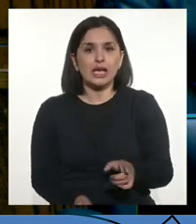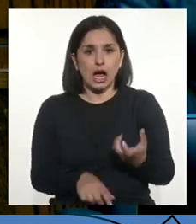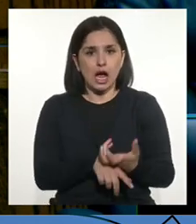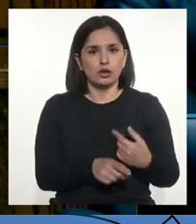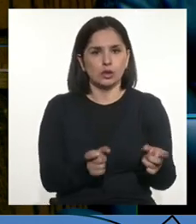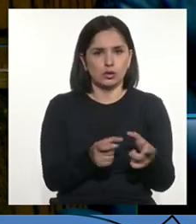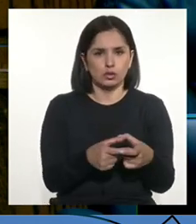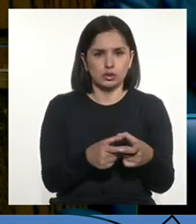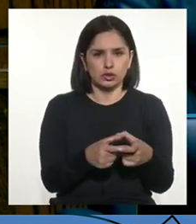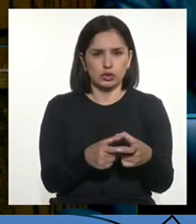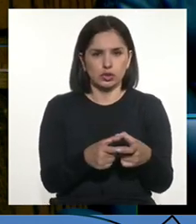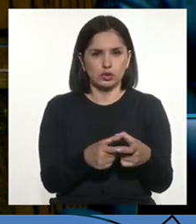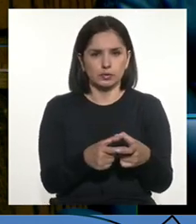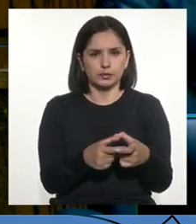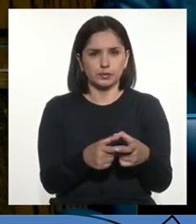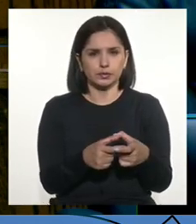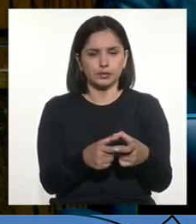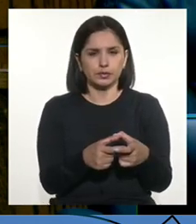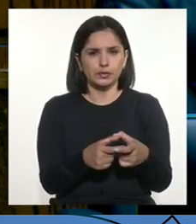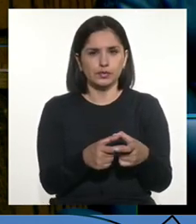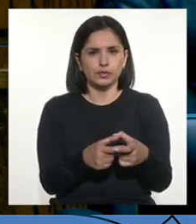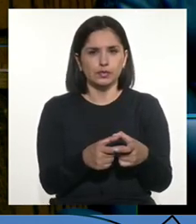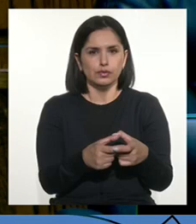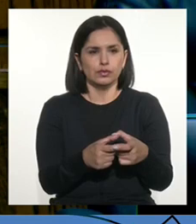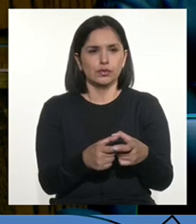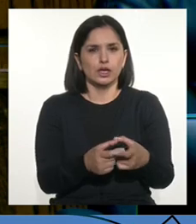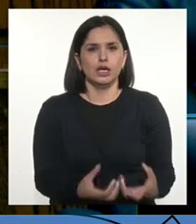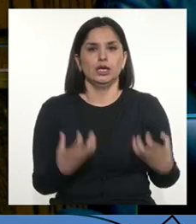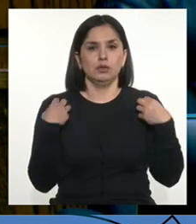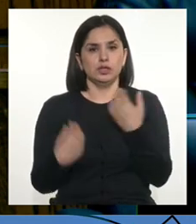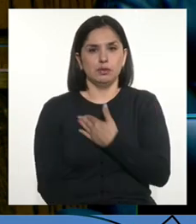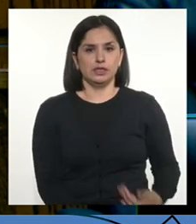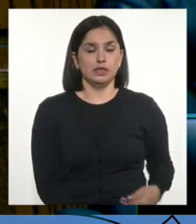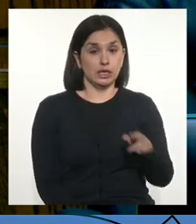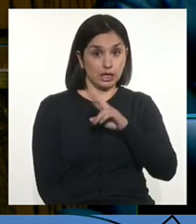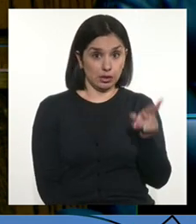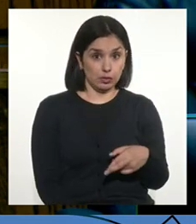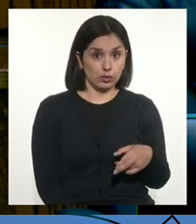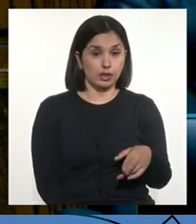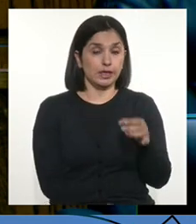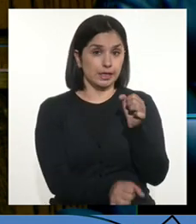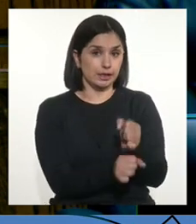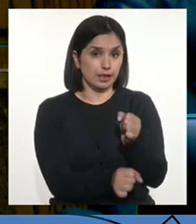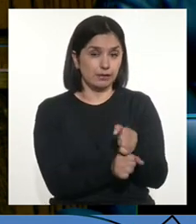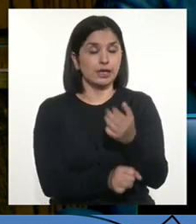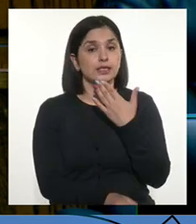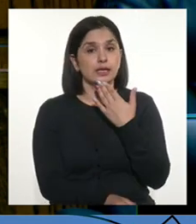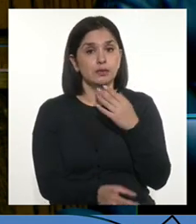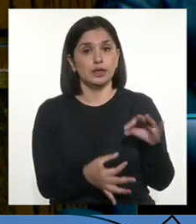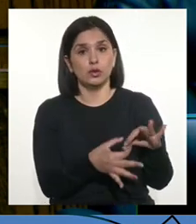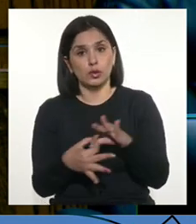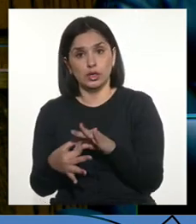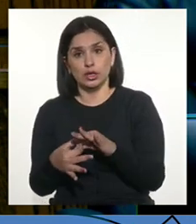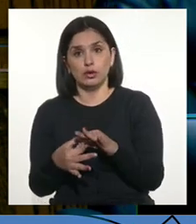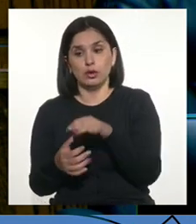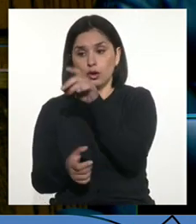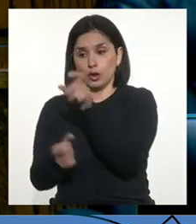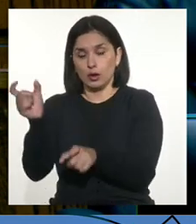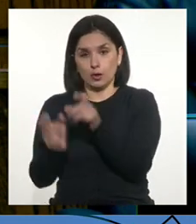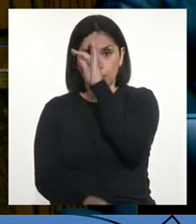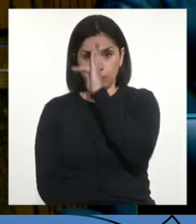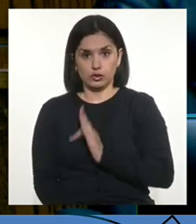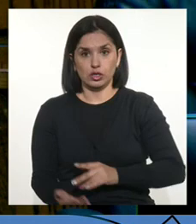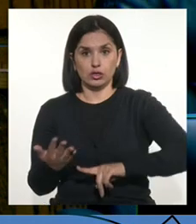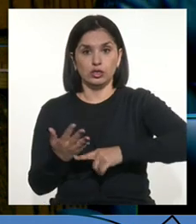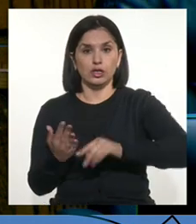que rampla si el presidente de la república trabaja en esto la personal técnico de la biblioteca